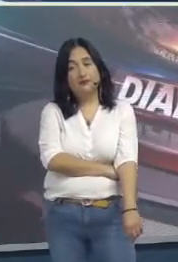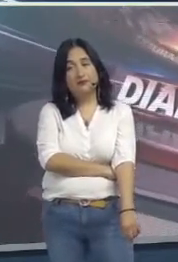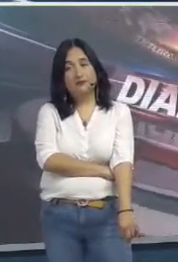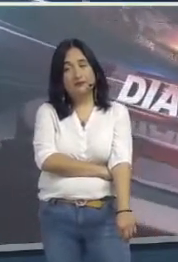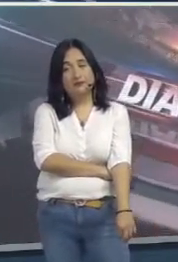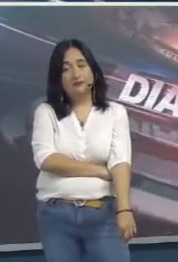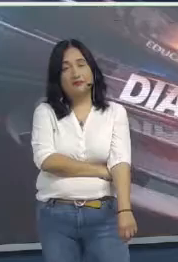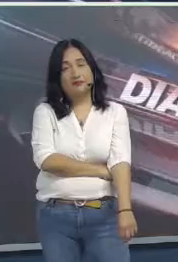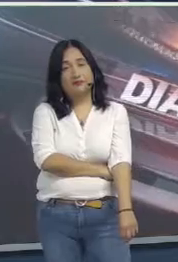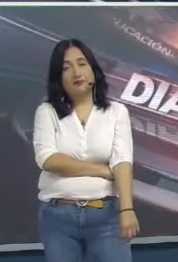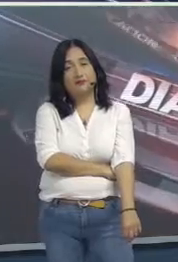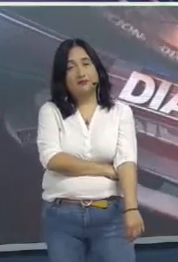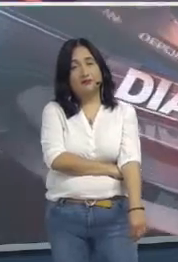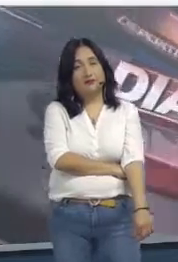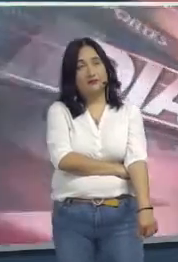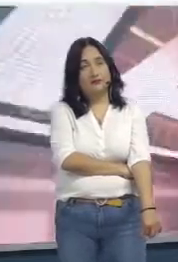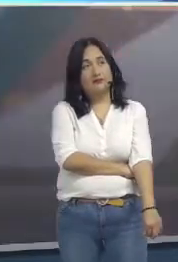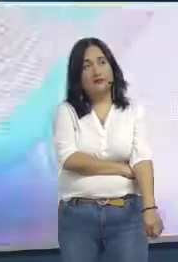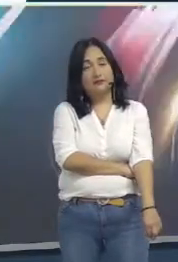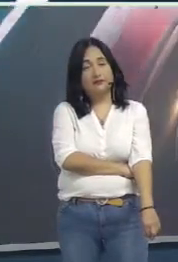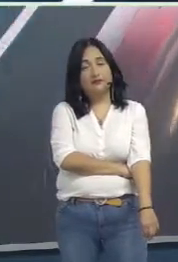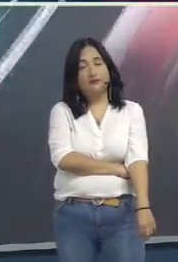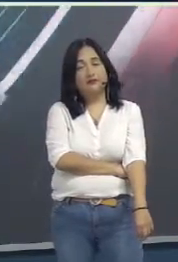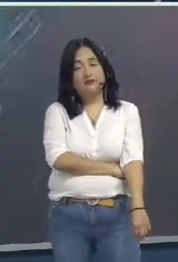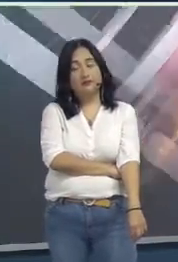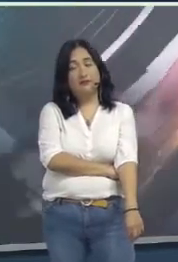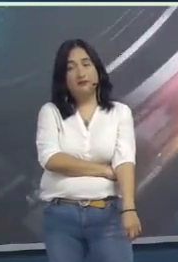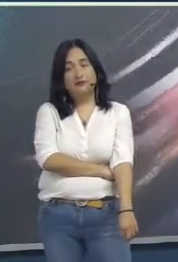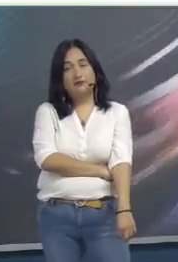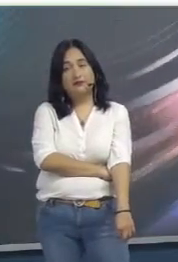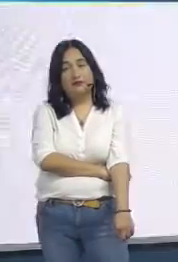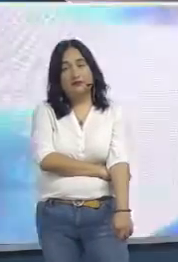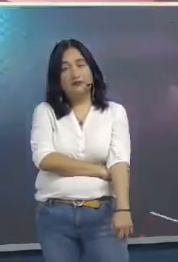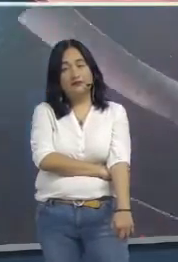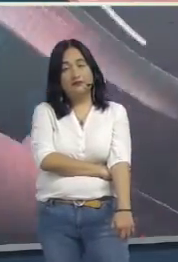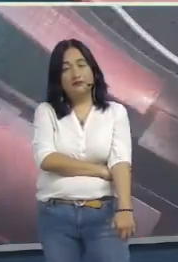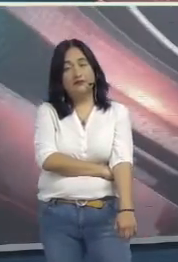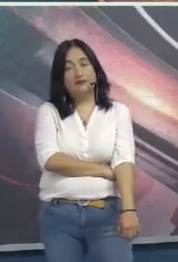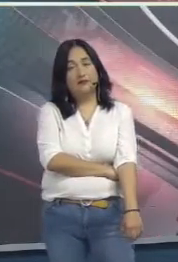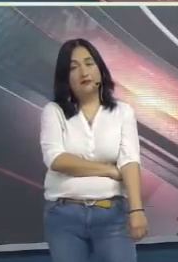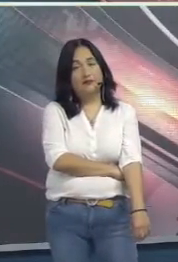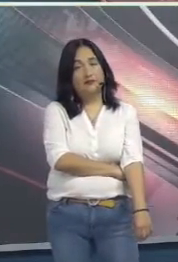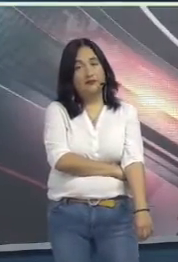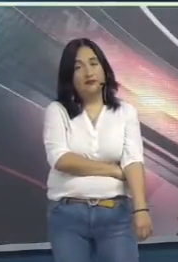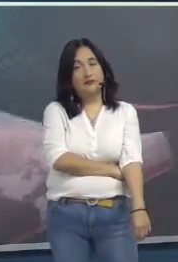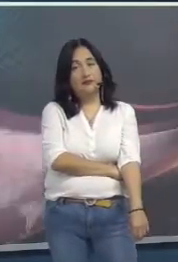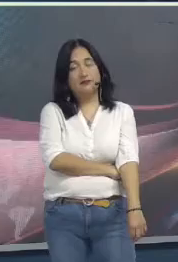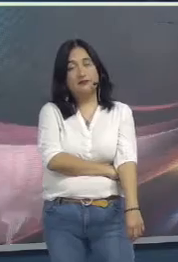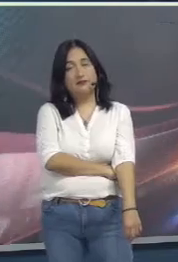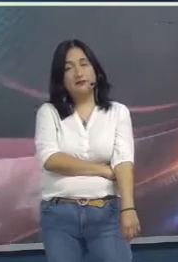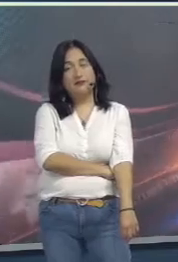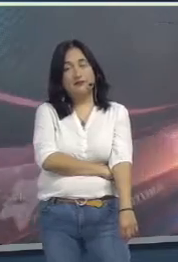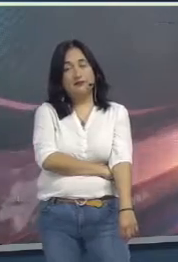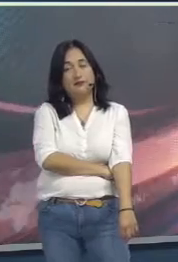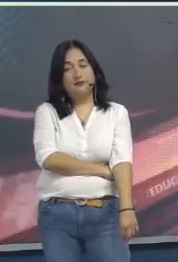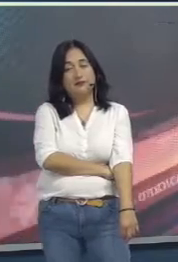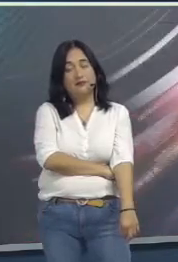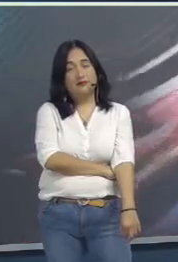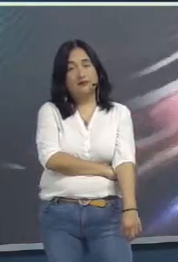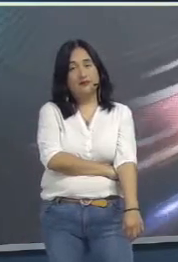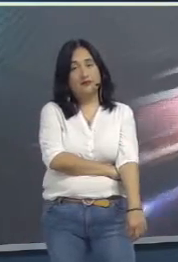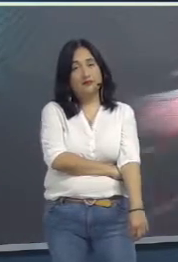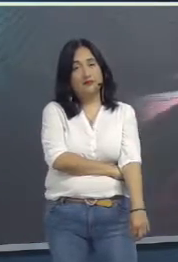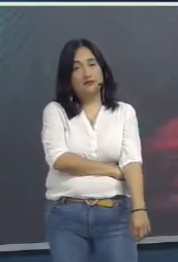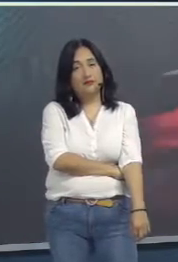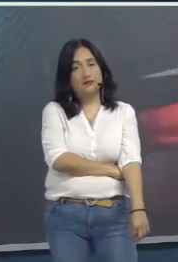como obligación, refuercen la cantidad de unidades, sobre todo, por ejemplo, horario de ingreso de la administración pública o de horario de ingreso